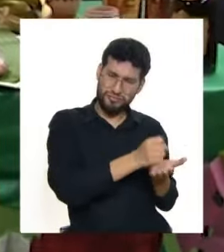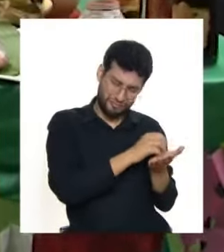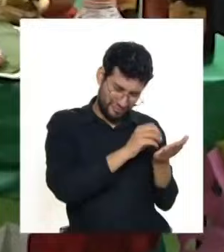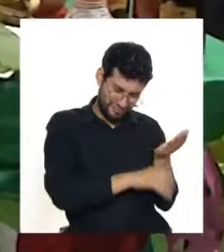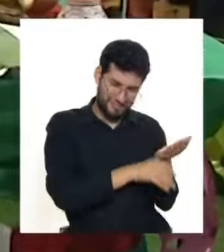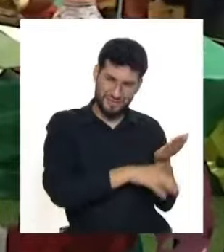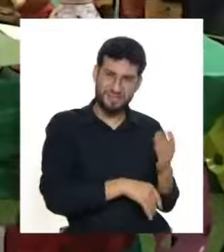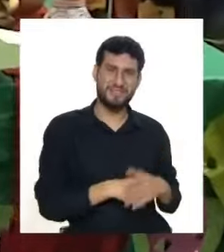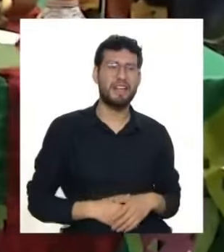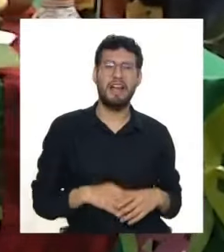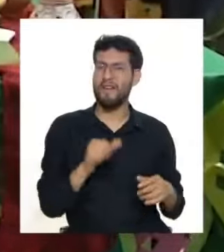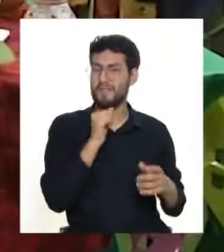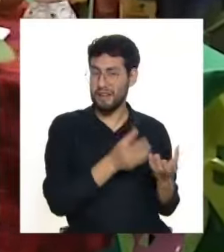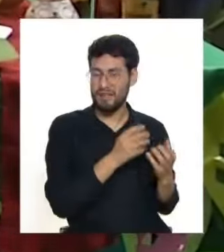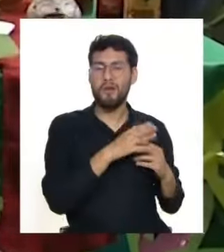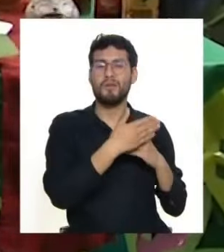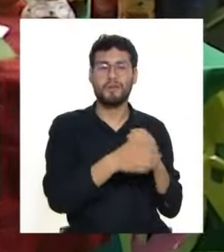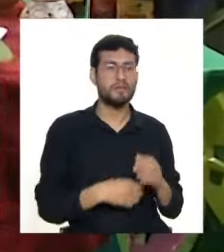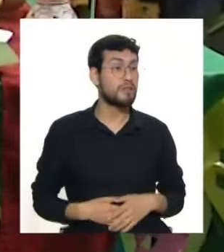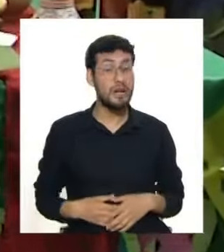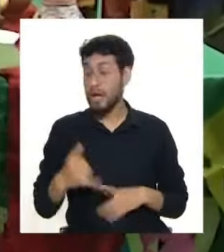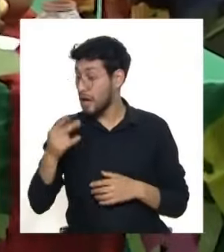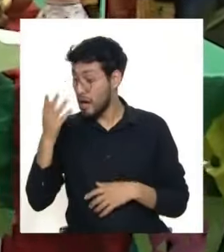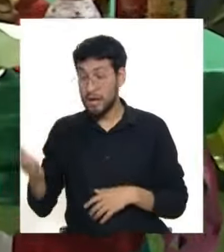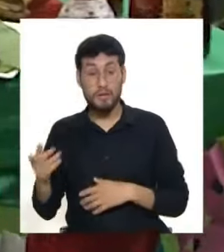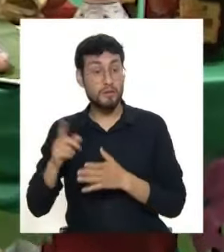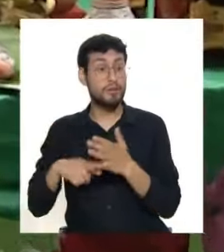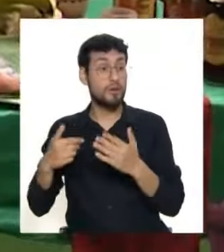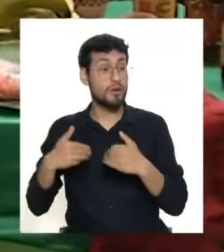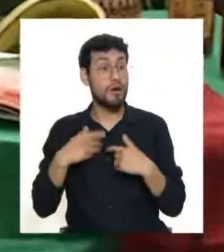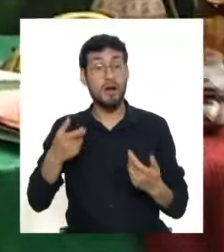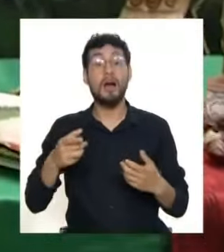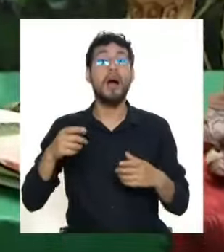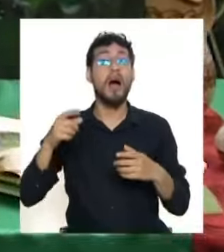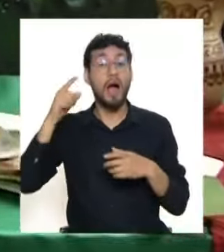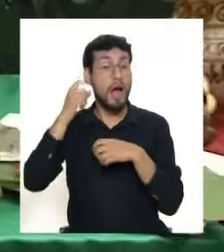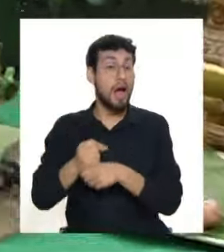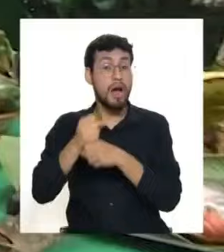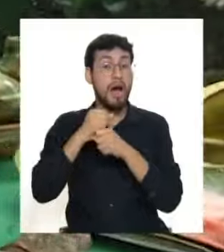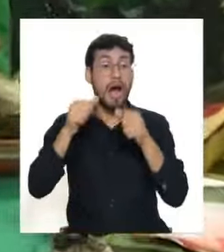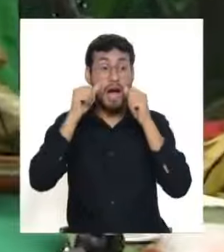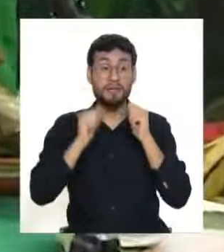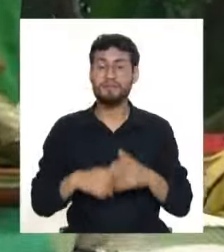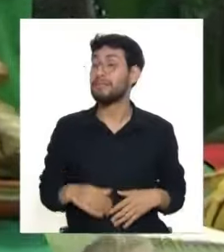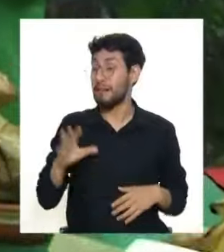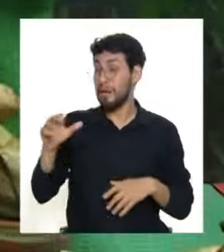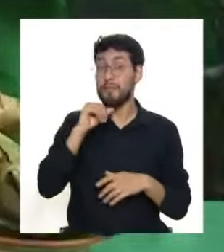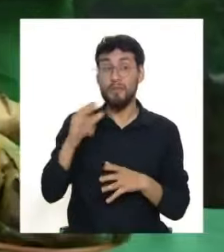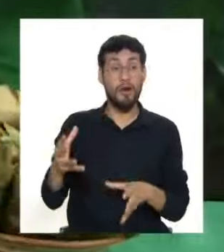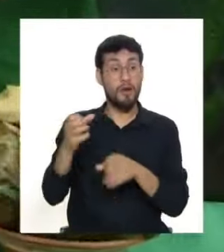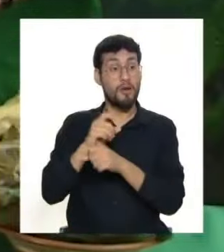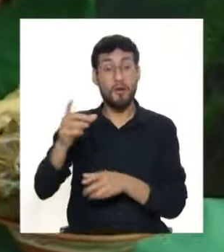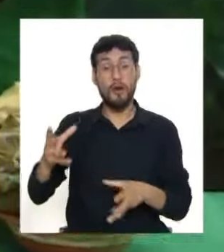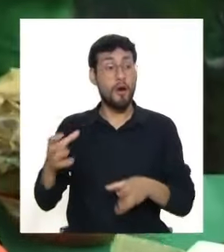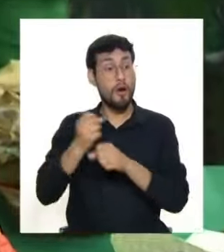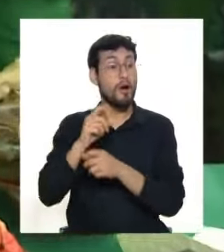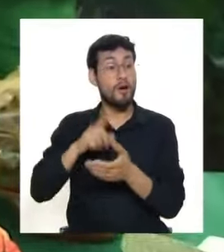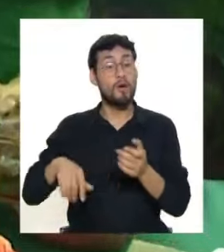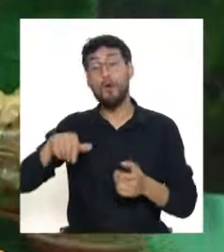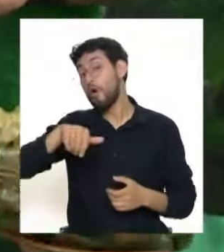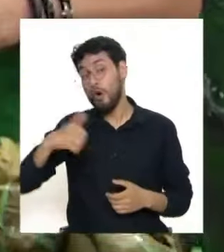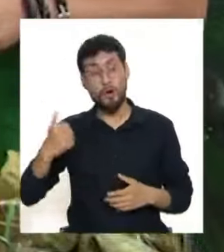la yuca. ¿Qué más tenemos por aquí? Nuestro tradicional también chaufa amazónico. Sí, pero vamos a terminar con el juane. A ver, porque terminemos. Acá viene el